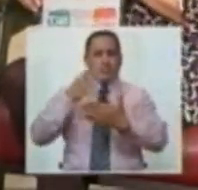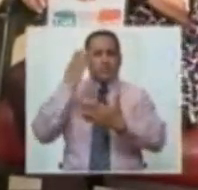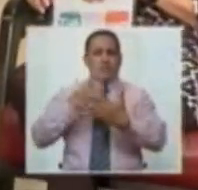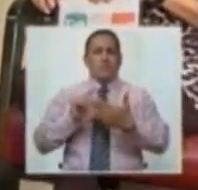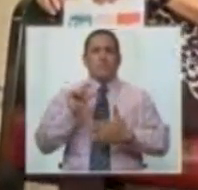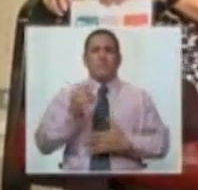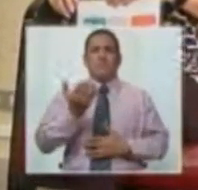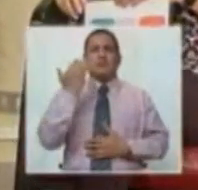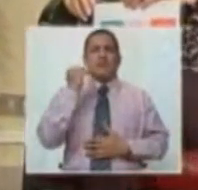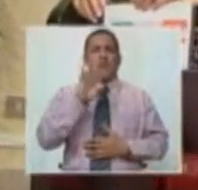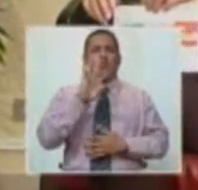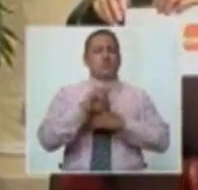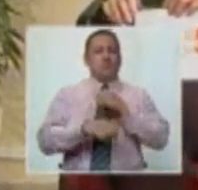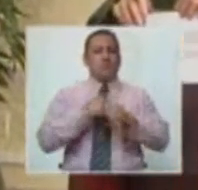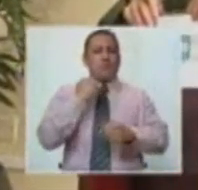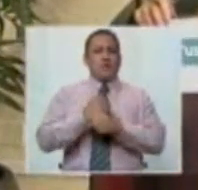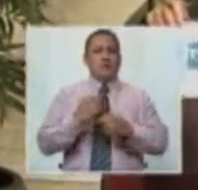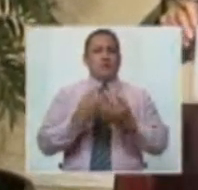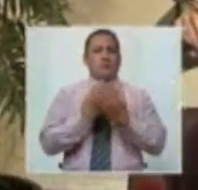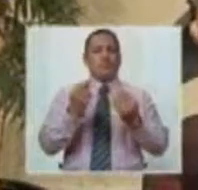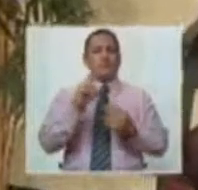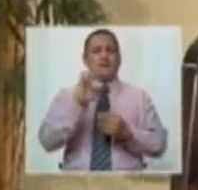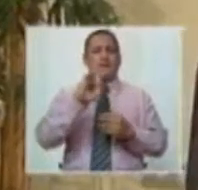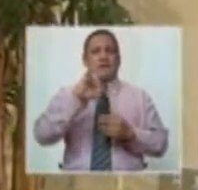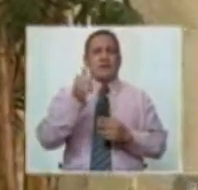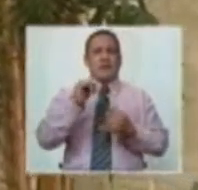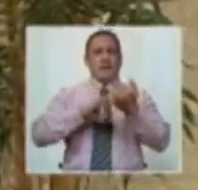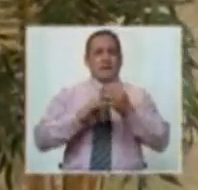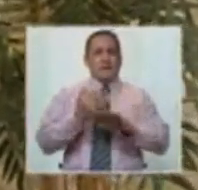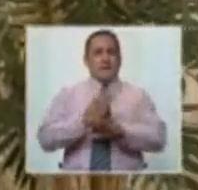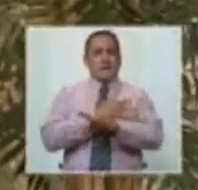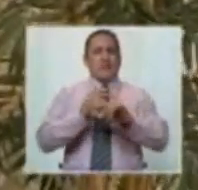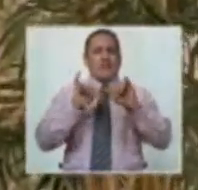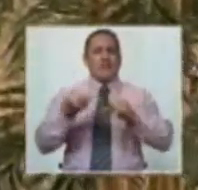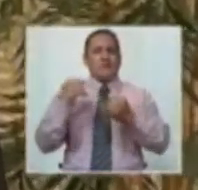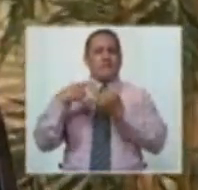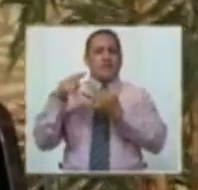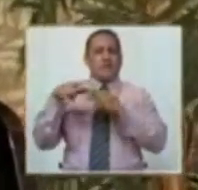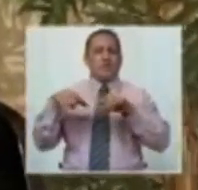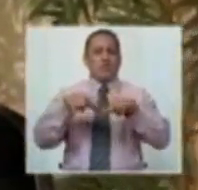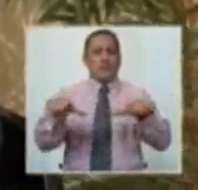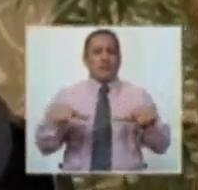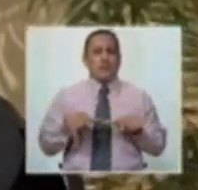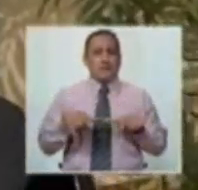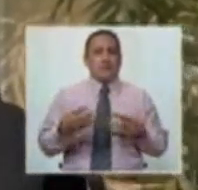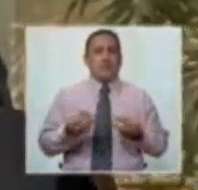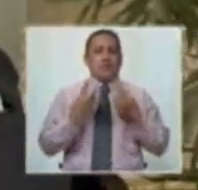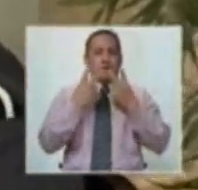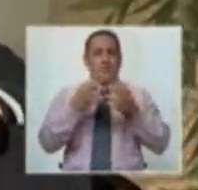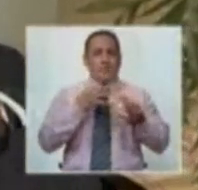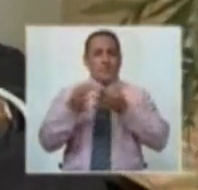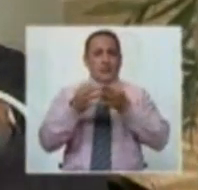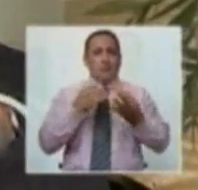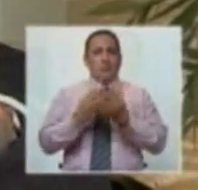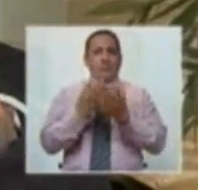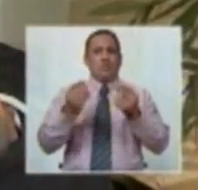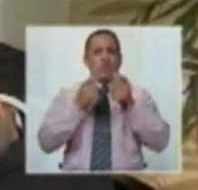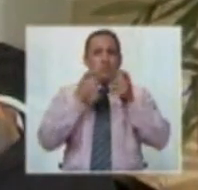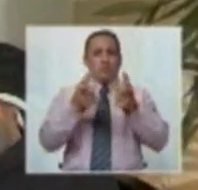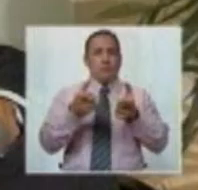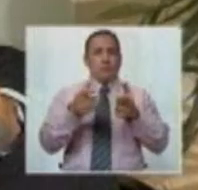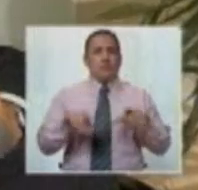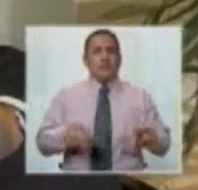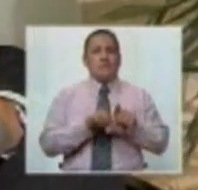Efectivamente, hace aproximadamente 4 años sobre las rejas. Ajá. Las rejas que se han instalado en diversas partes de las ciudades, porque alegando motivos de